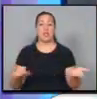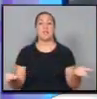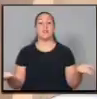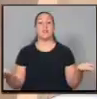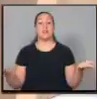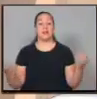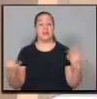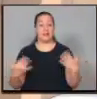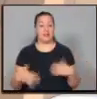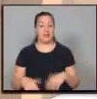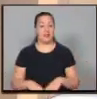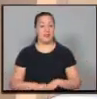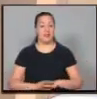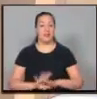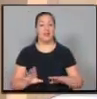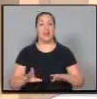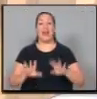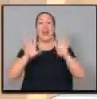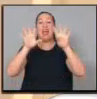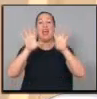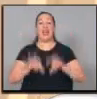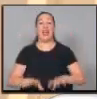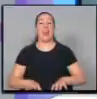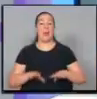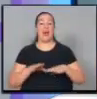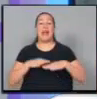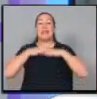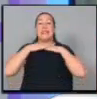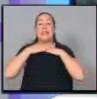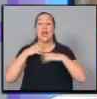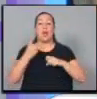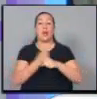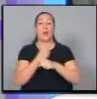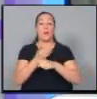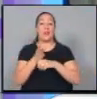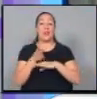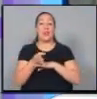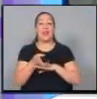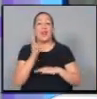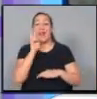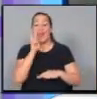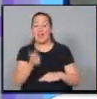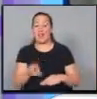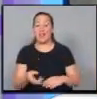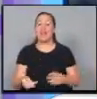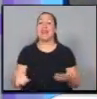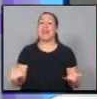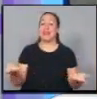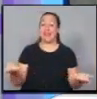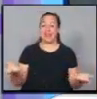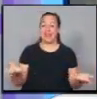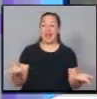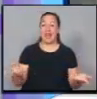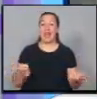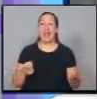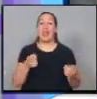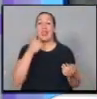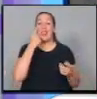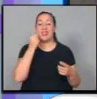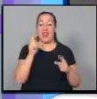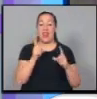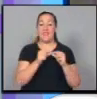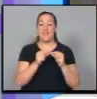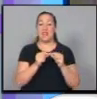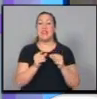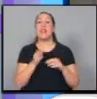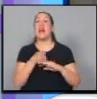apretado contra una valla y no vas a ver nada. No, no, pero no. Bueno. ¿Y si vas al Monumento de la Bandera y te los cruzás? Claro, porque el tema es, el día no, de la no fiesta creo van a estar ahí, vas a poder entrar